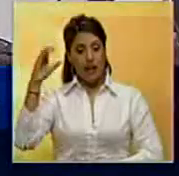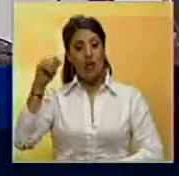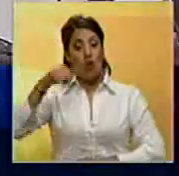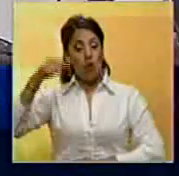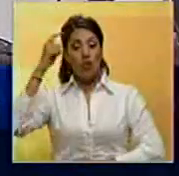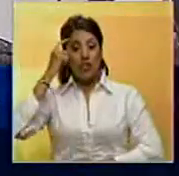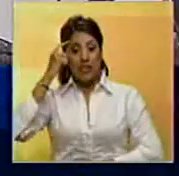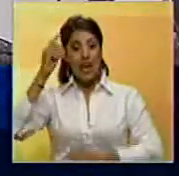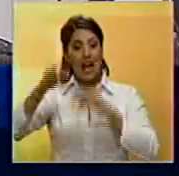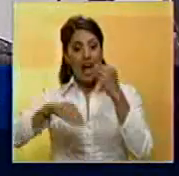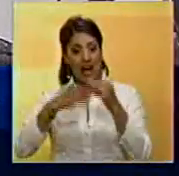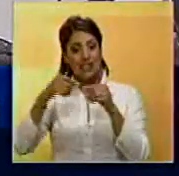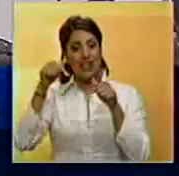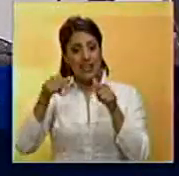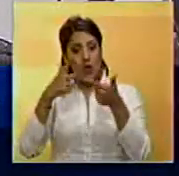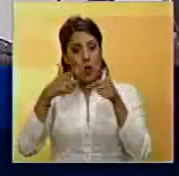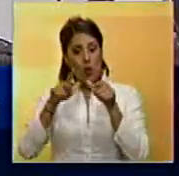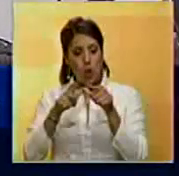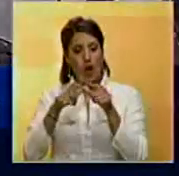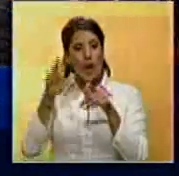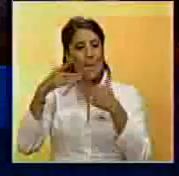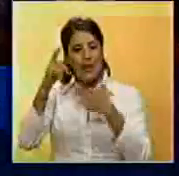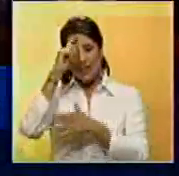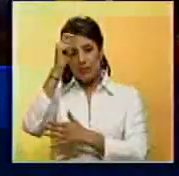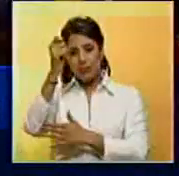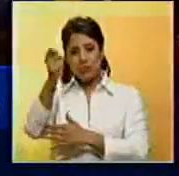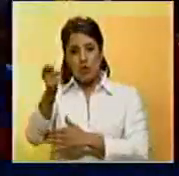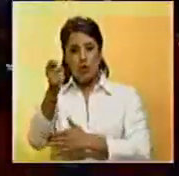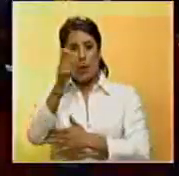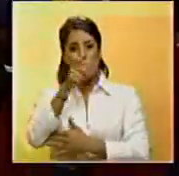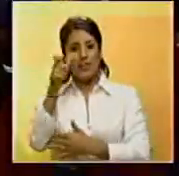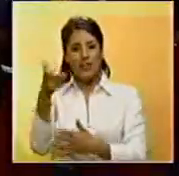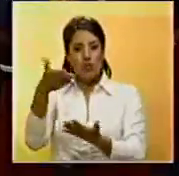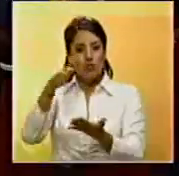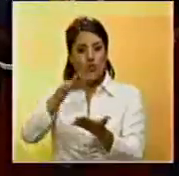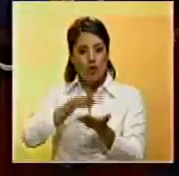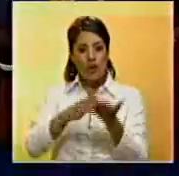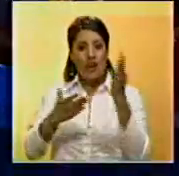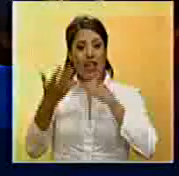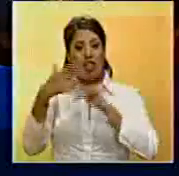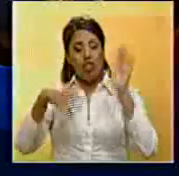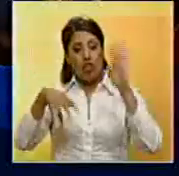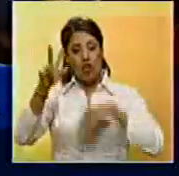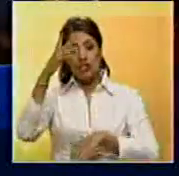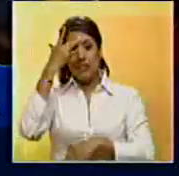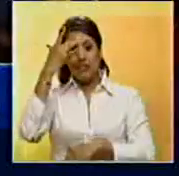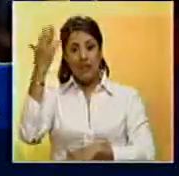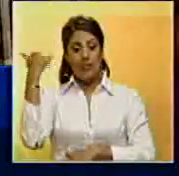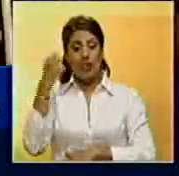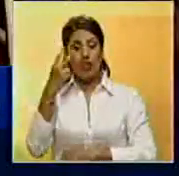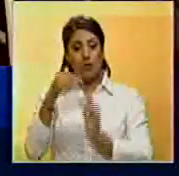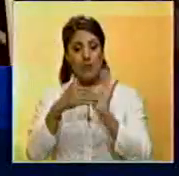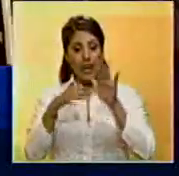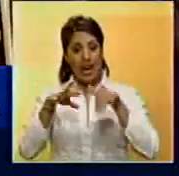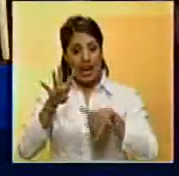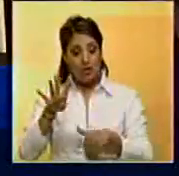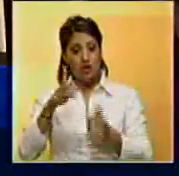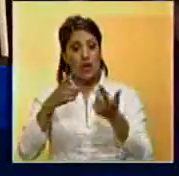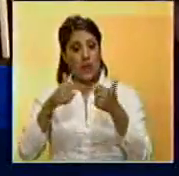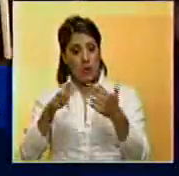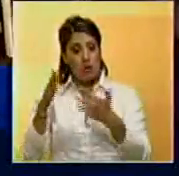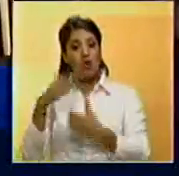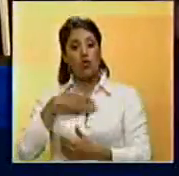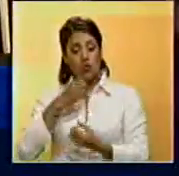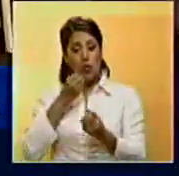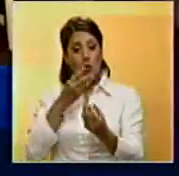el día de hoy se ha llevado a cabo acá un acto para conmemorar a las víctimas del 12 de febrero del año 2014 en este sentido